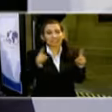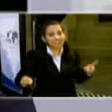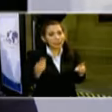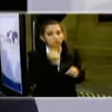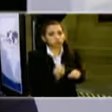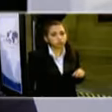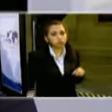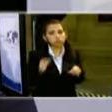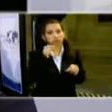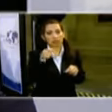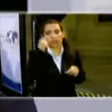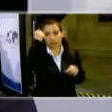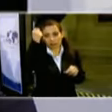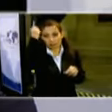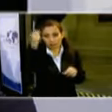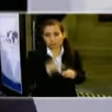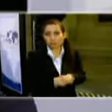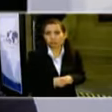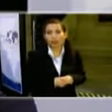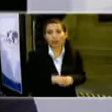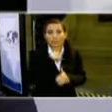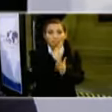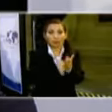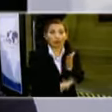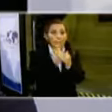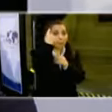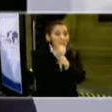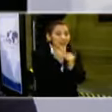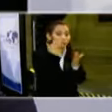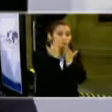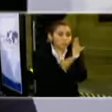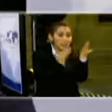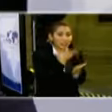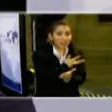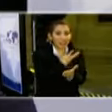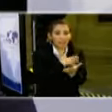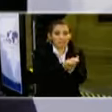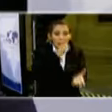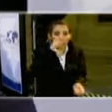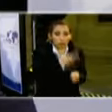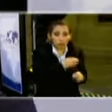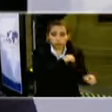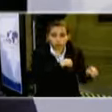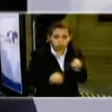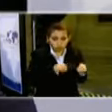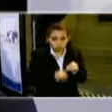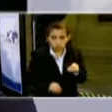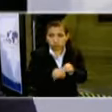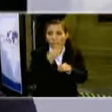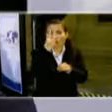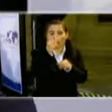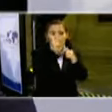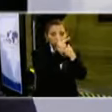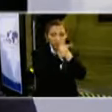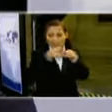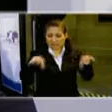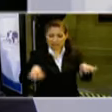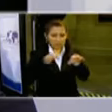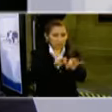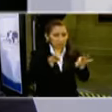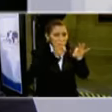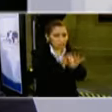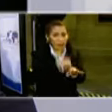capacidades de innovación tecnológica. Los programas para que los estudiantes tengan mayor movilidad entre los dos países son